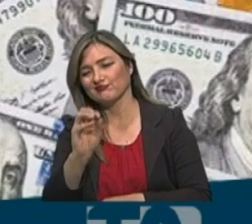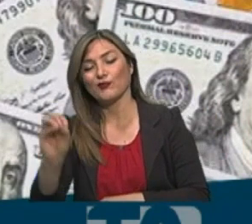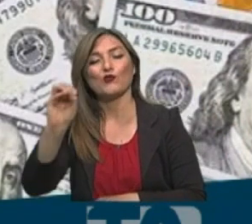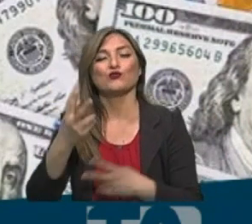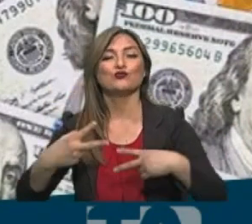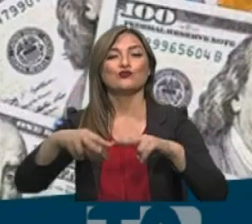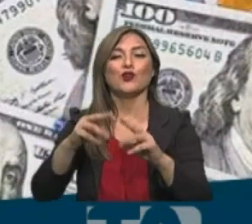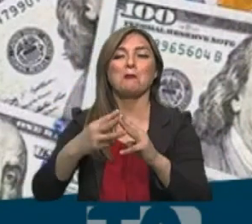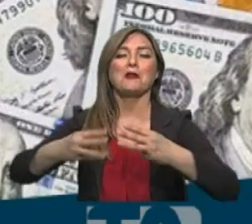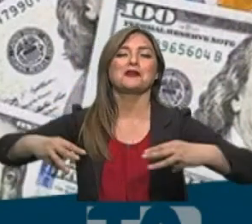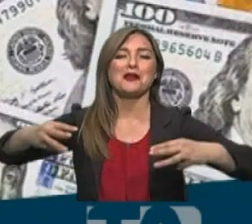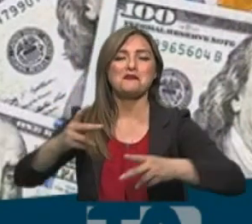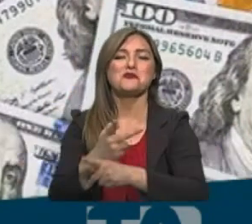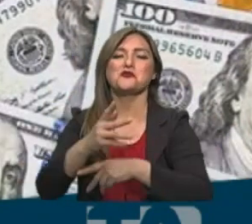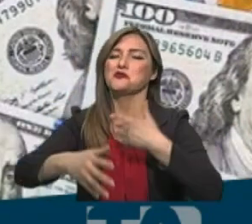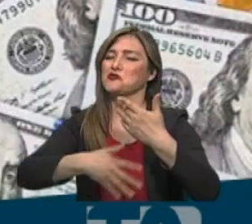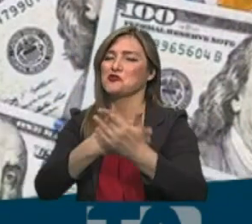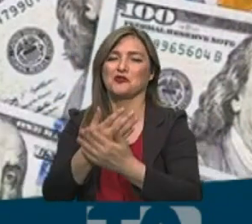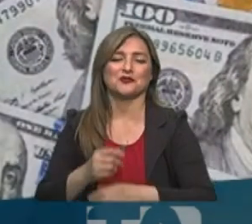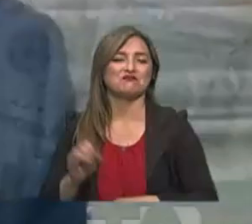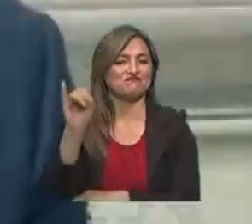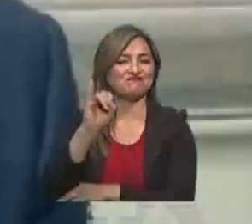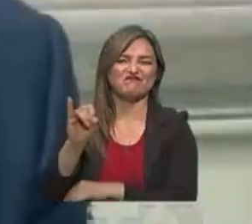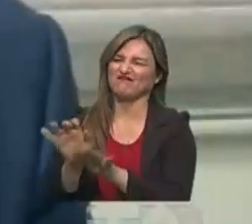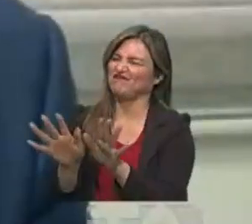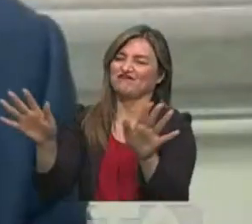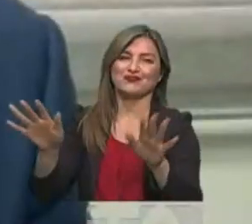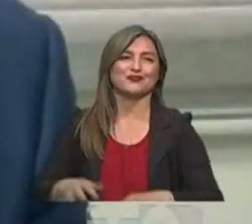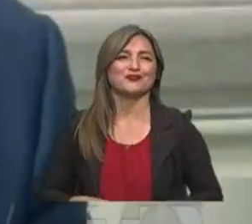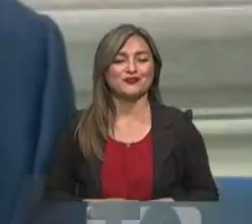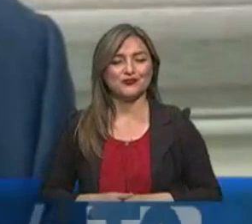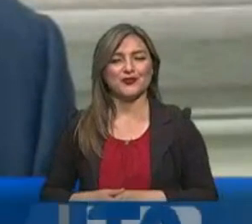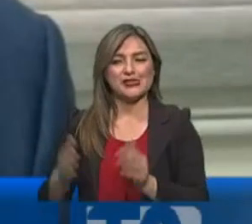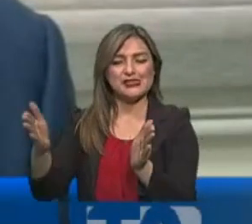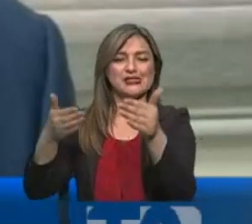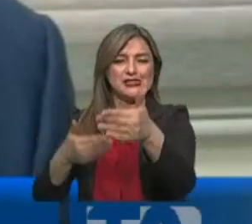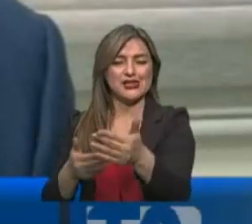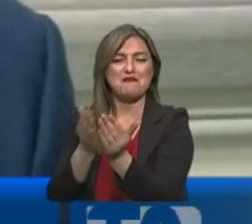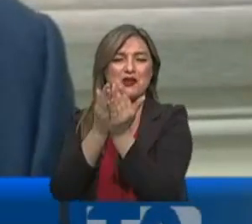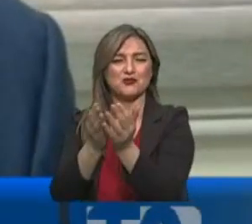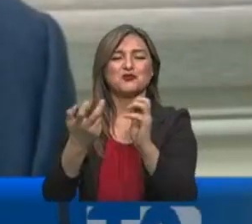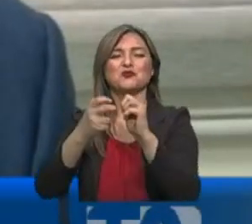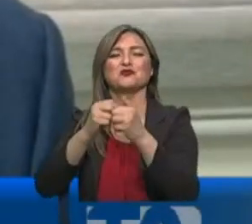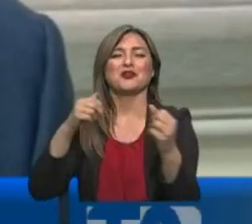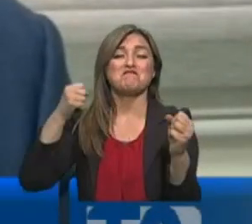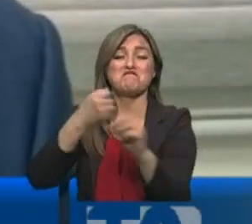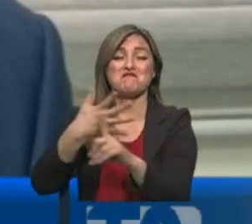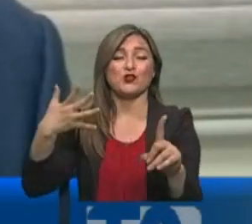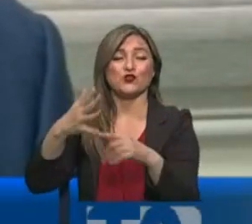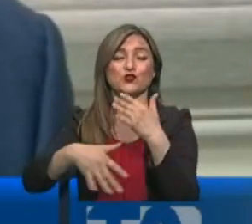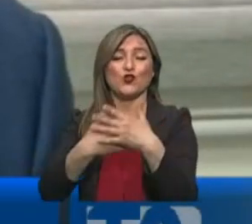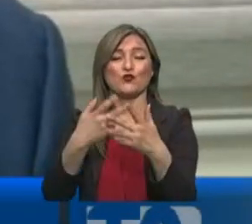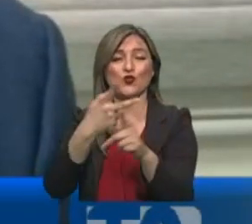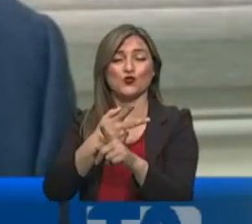precio de las materias primas para casi todas las industrias. La crisis en los contenedores afecta a todos los productos